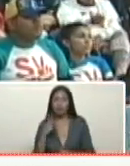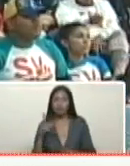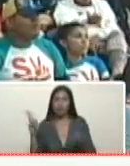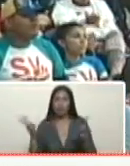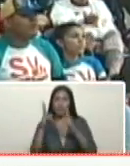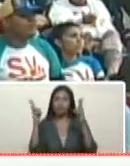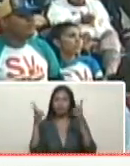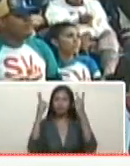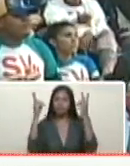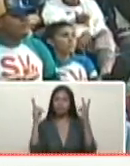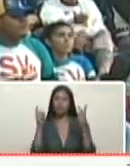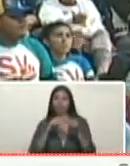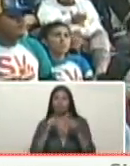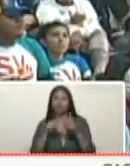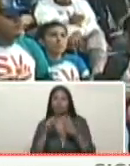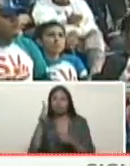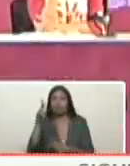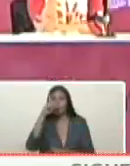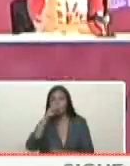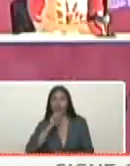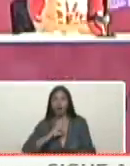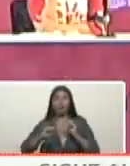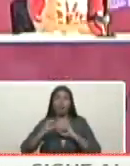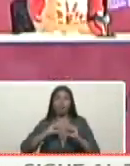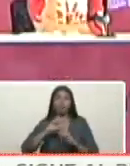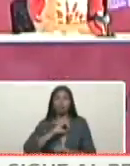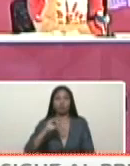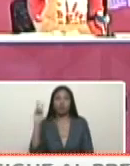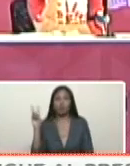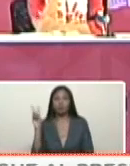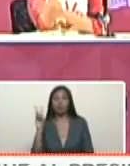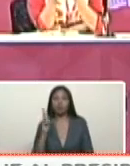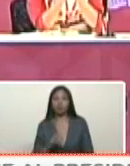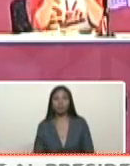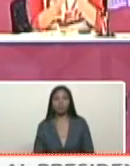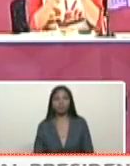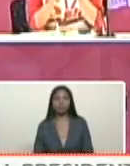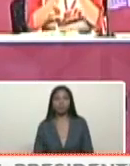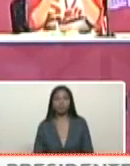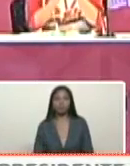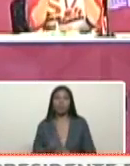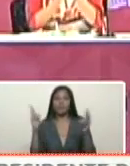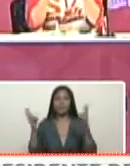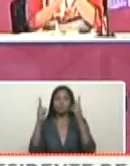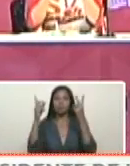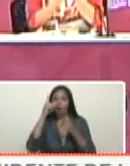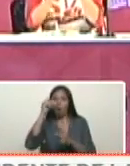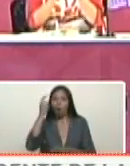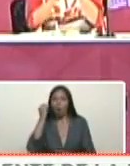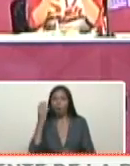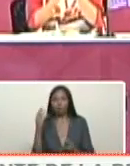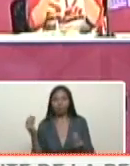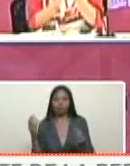vencer. Así que 2 años de este movimiento de vencedores y vencedoras,